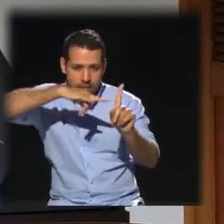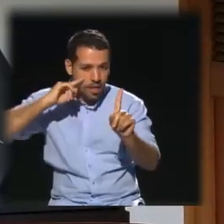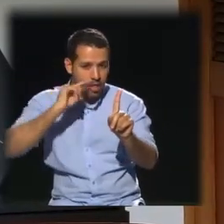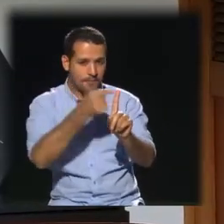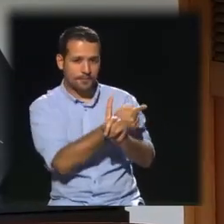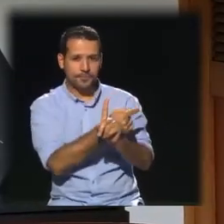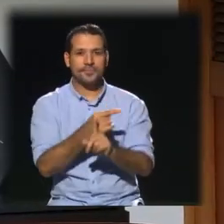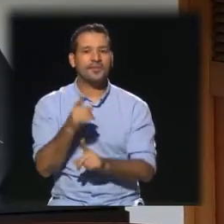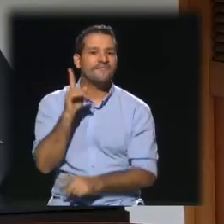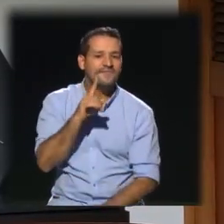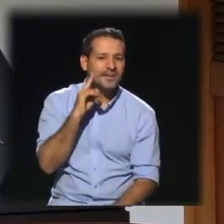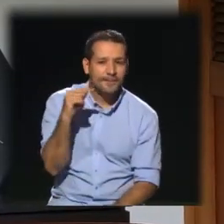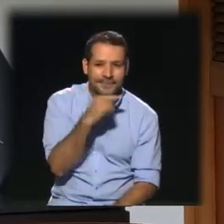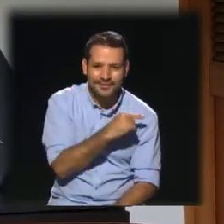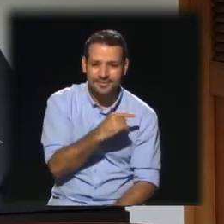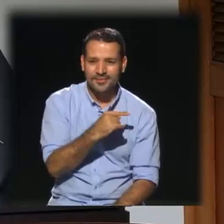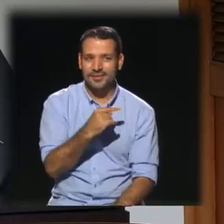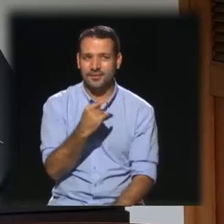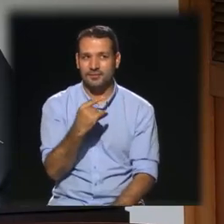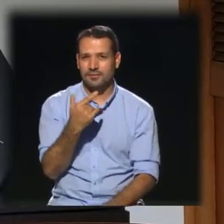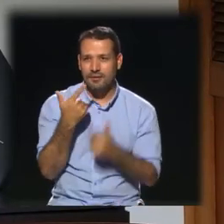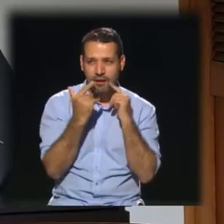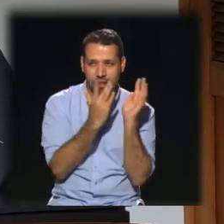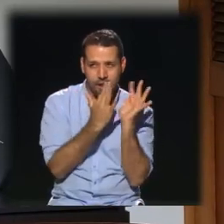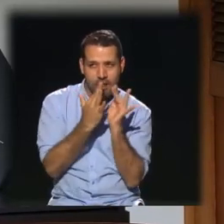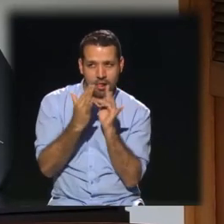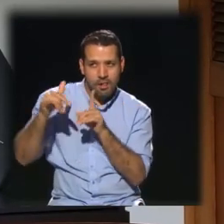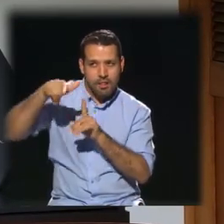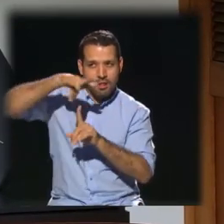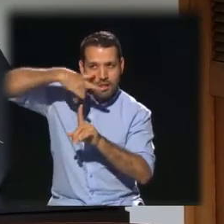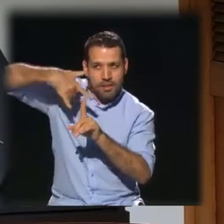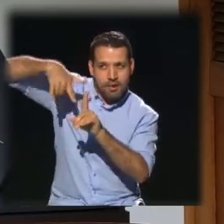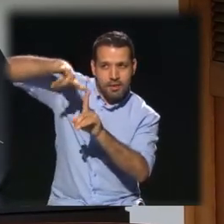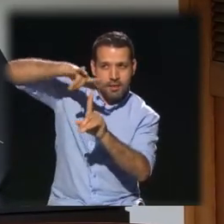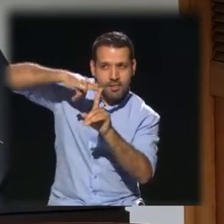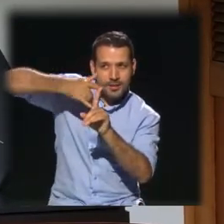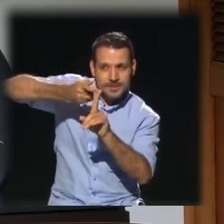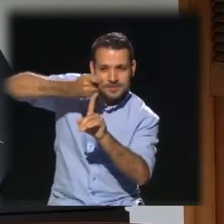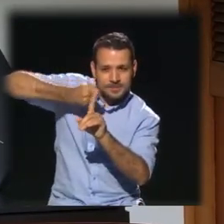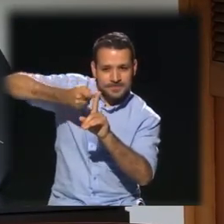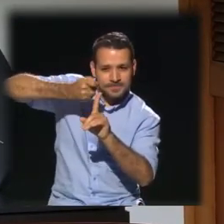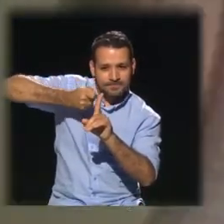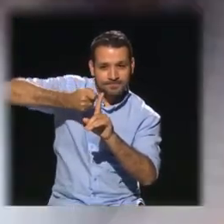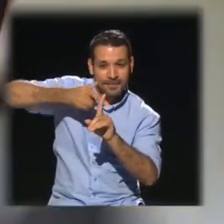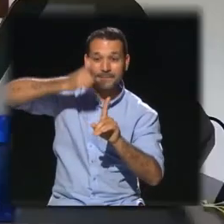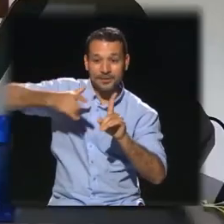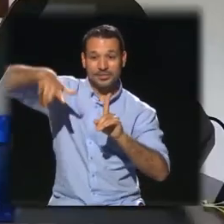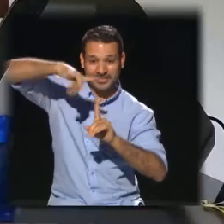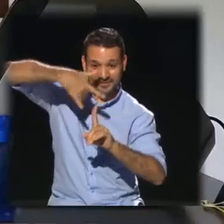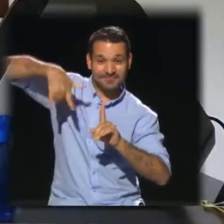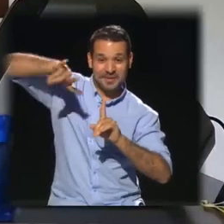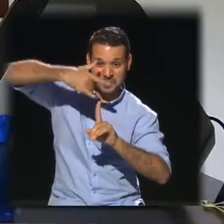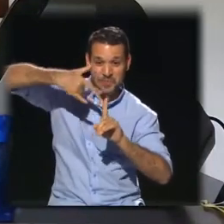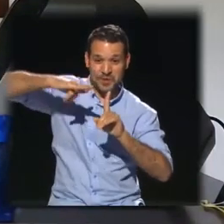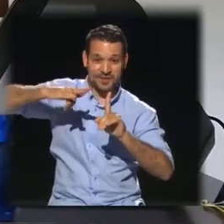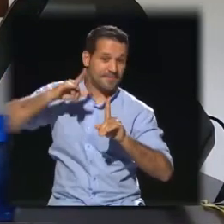es una mentira muy bien dicha, de tal manera que permita persuadir a otro en un argumento. Es propia de personas manipuladoras. La